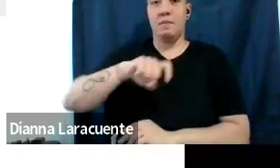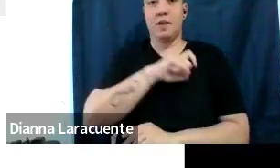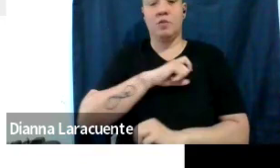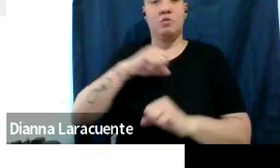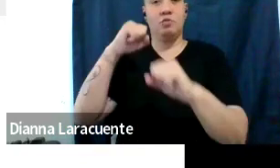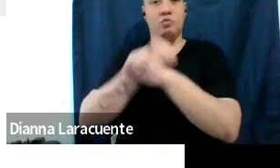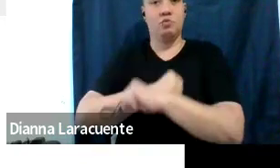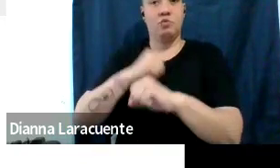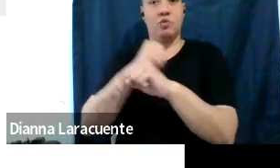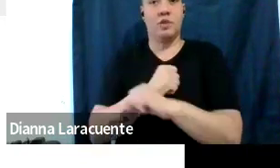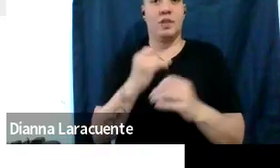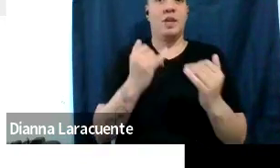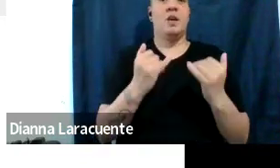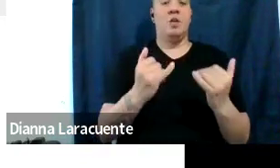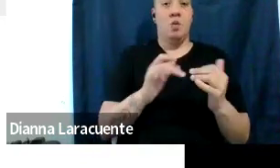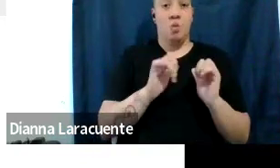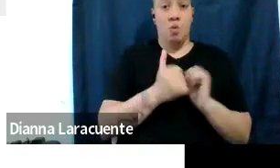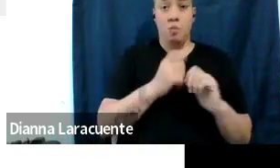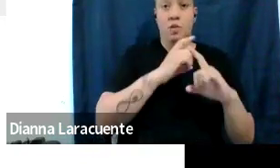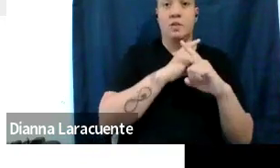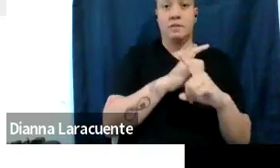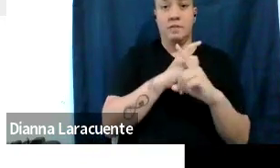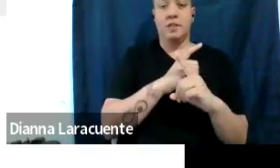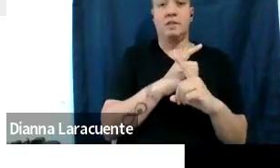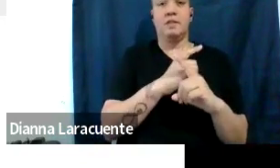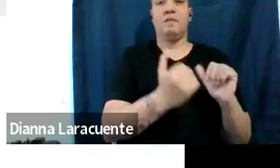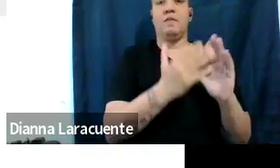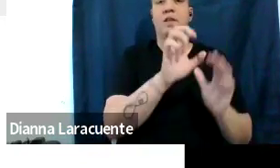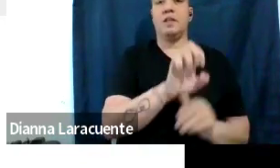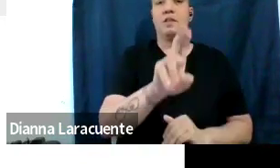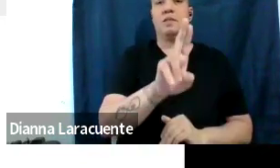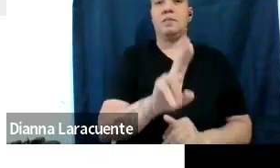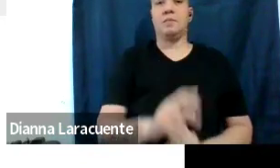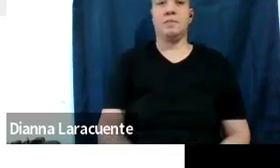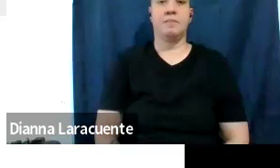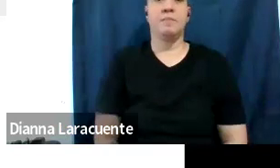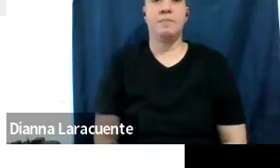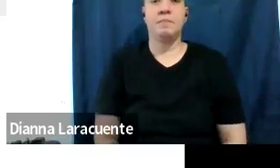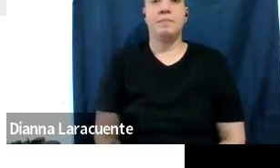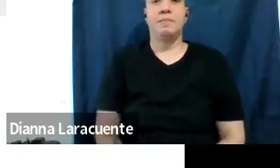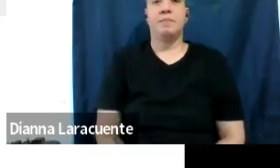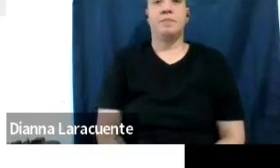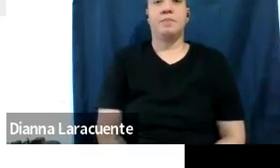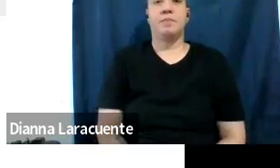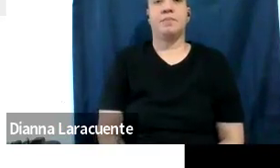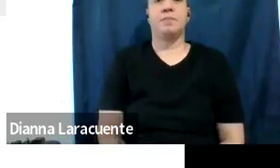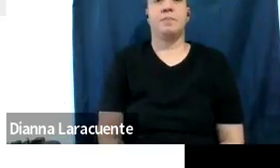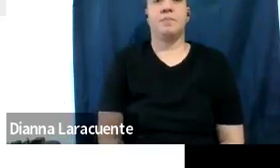luchar, y ahora vamos a ver cómo nos va a defender frente a Estados Unidos. Sigue.